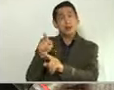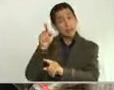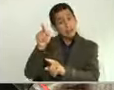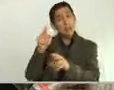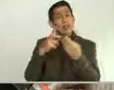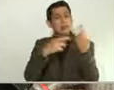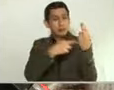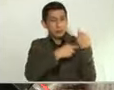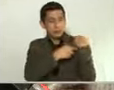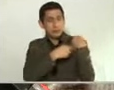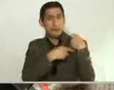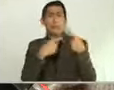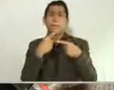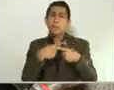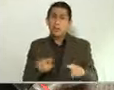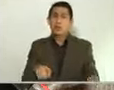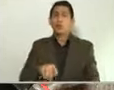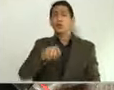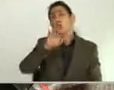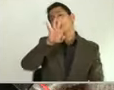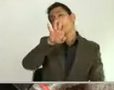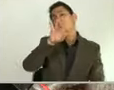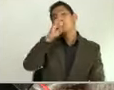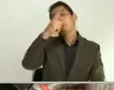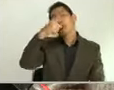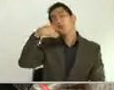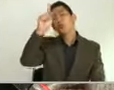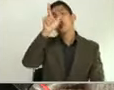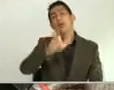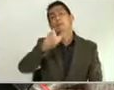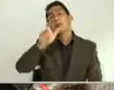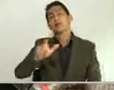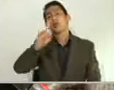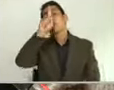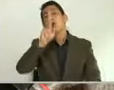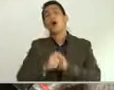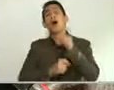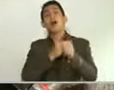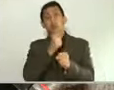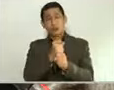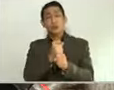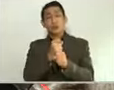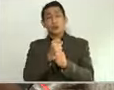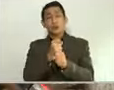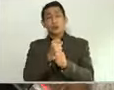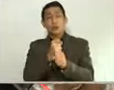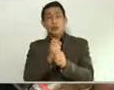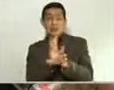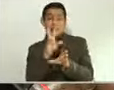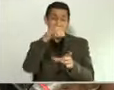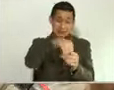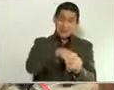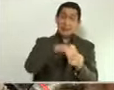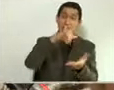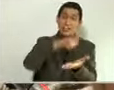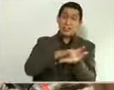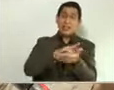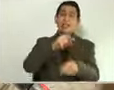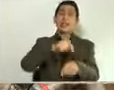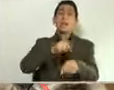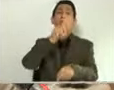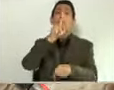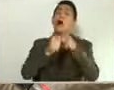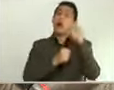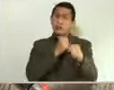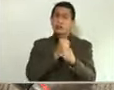este aeropuerto pasan alrededor de 4 millones de personas por año, y la vida de esas personas corre en riesgos. Dentro del aeropuerto donde estamos nosotros,